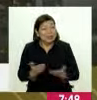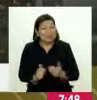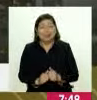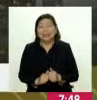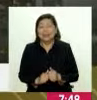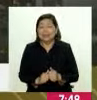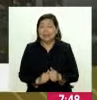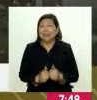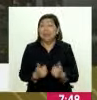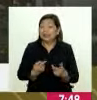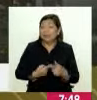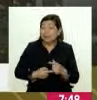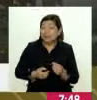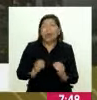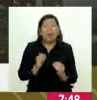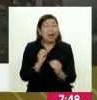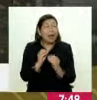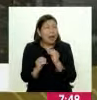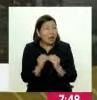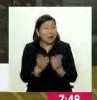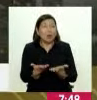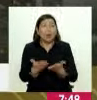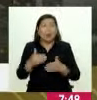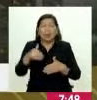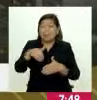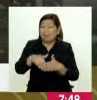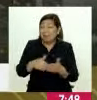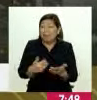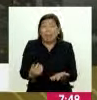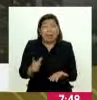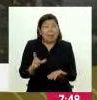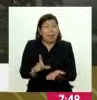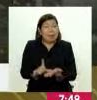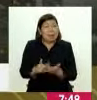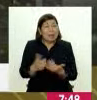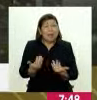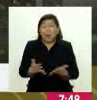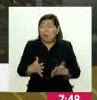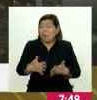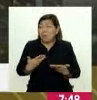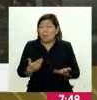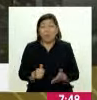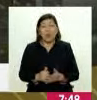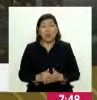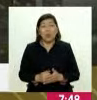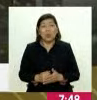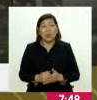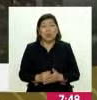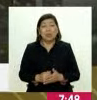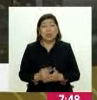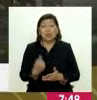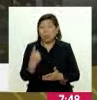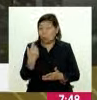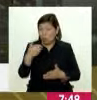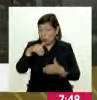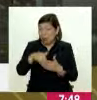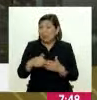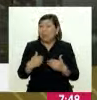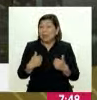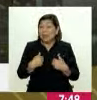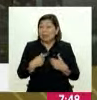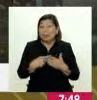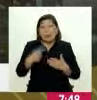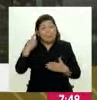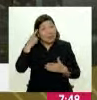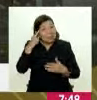urge el reacomodo de los distritos electorales. Claro. Lima, por ejemplo, ya no puede ser un solo distrito electoral, tenemos que